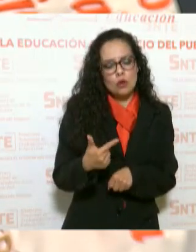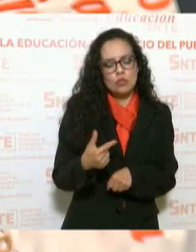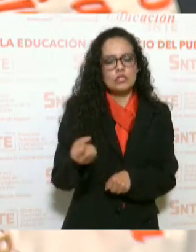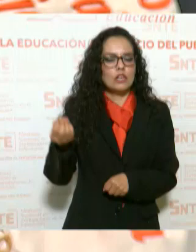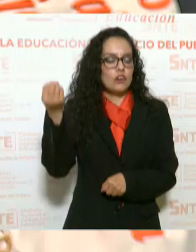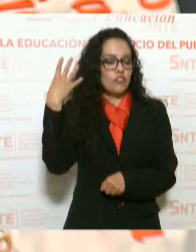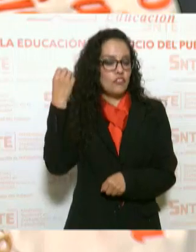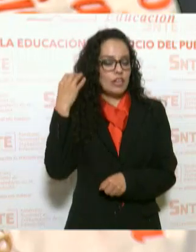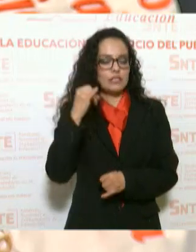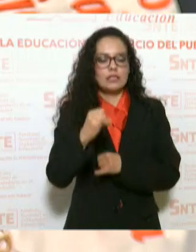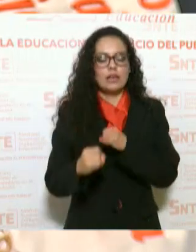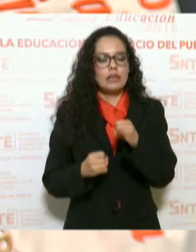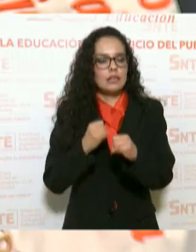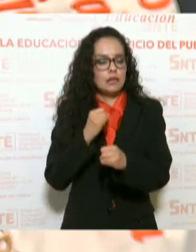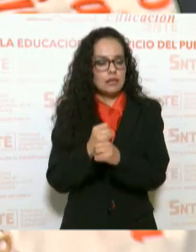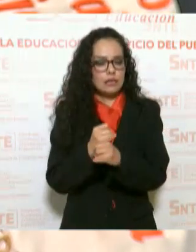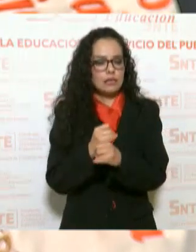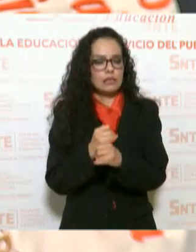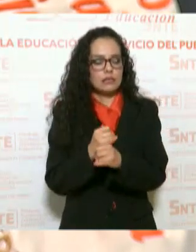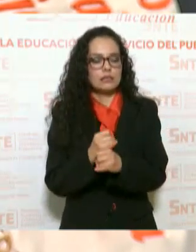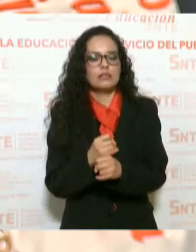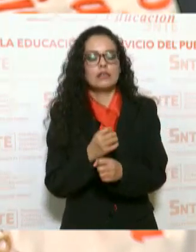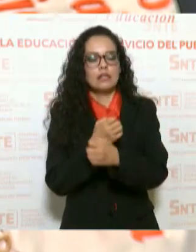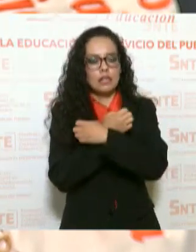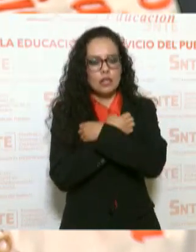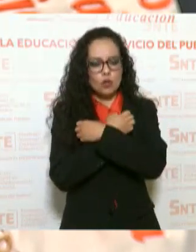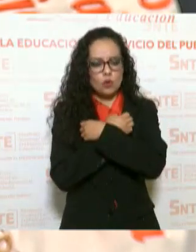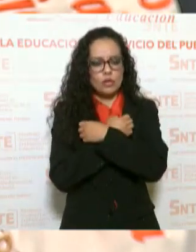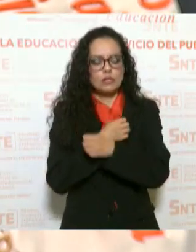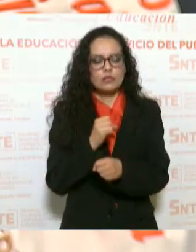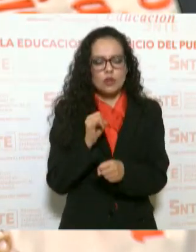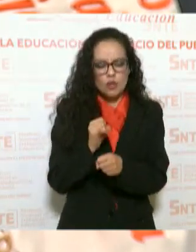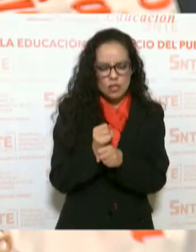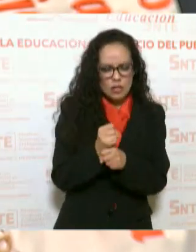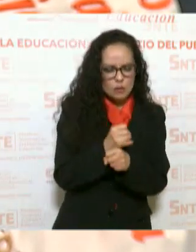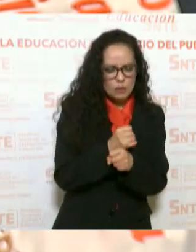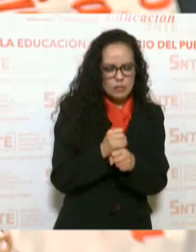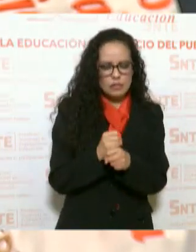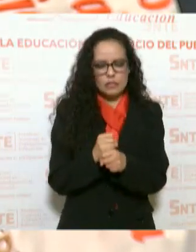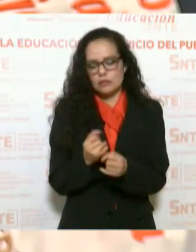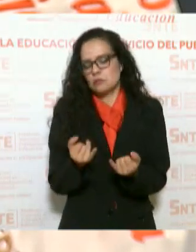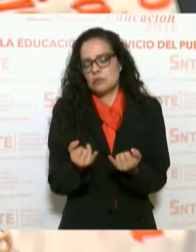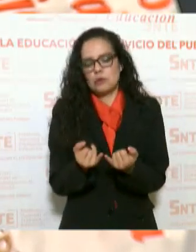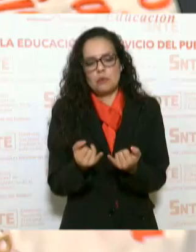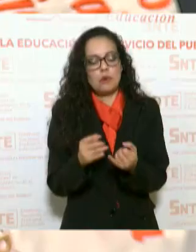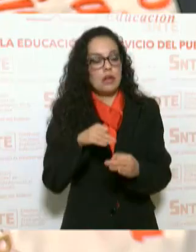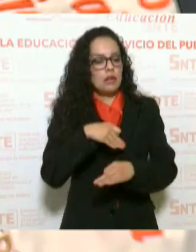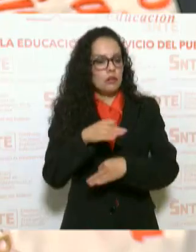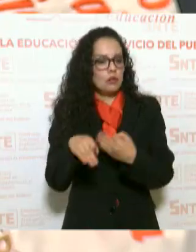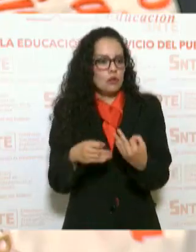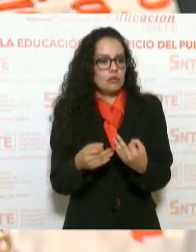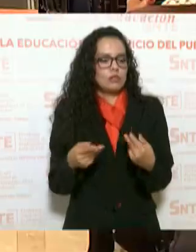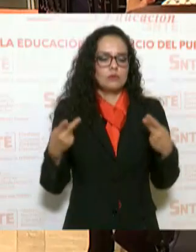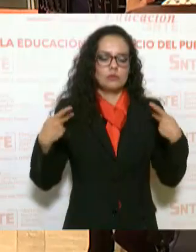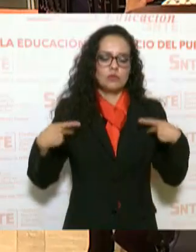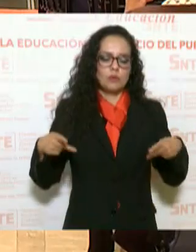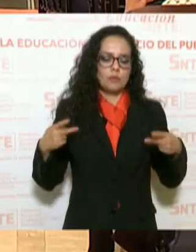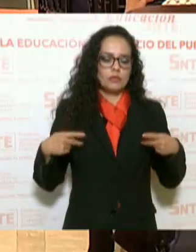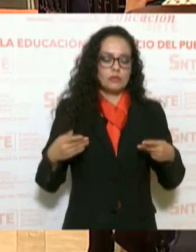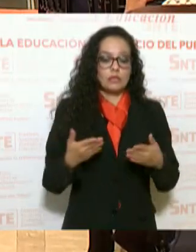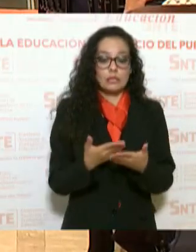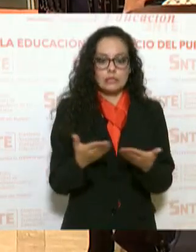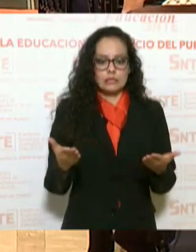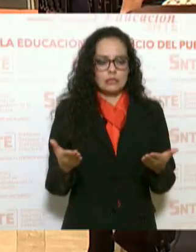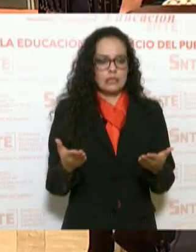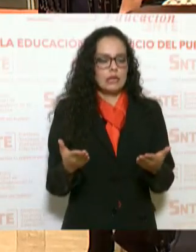Conferencia Internacional de Educación Postsecundaria Superior e Investigación. Y claro, todos estamos aquí con gente que está en línea, como